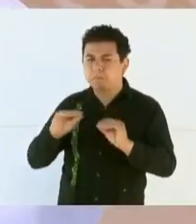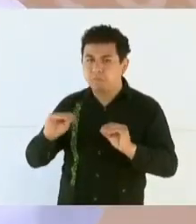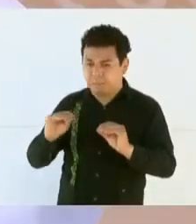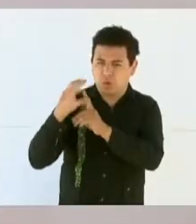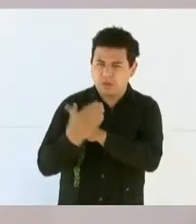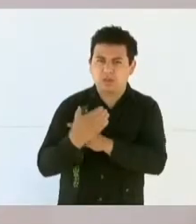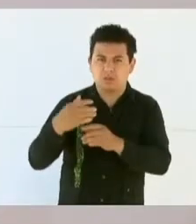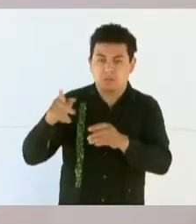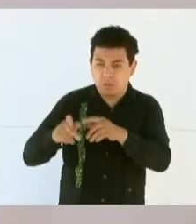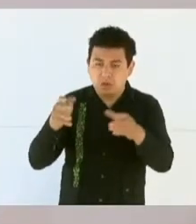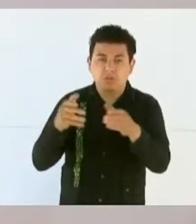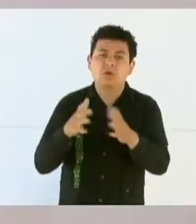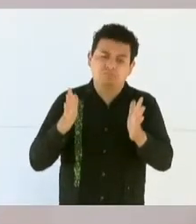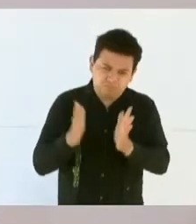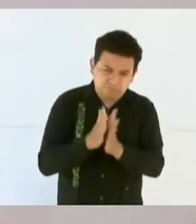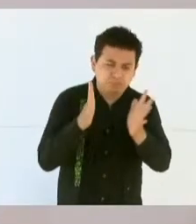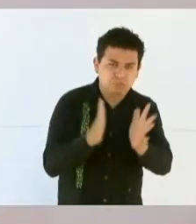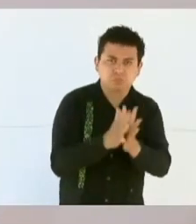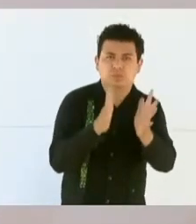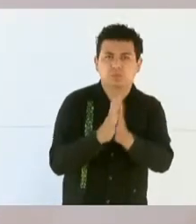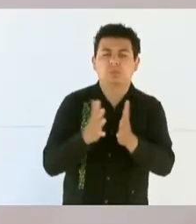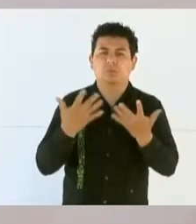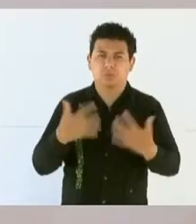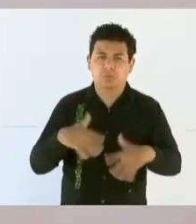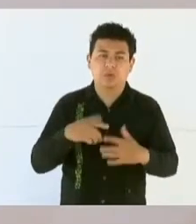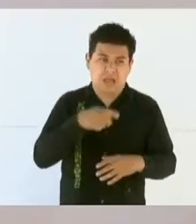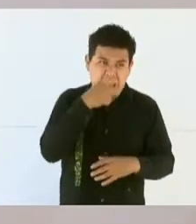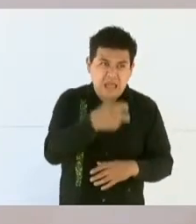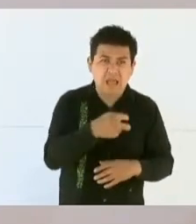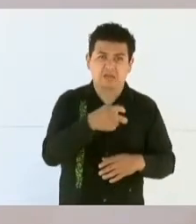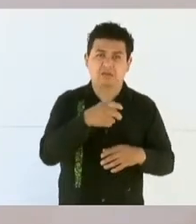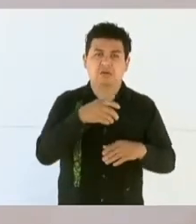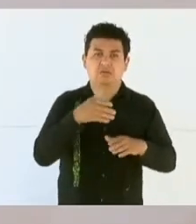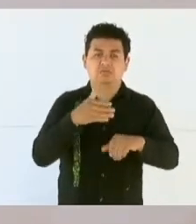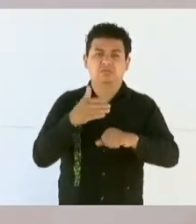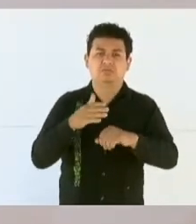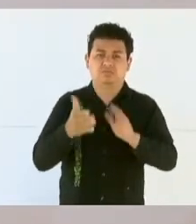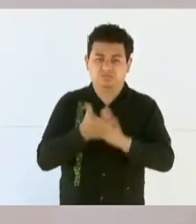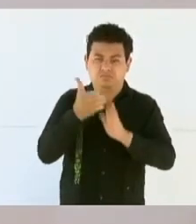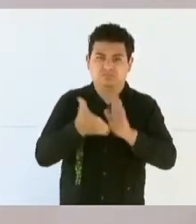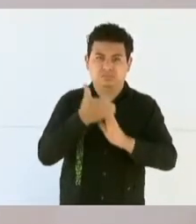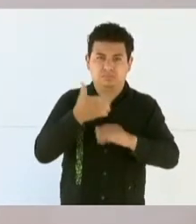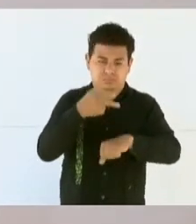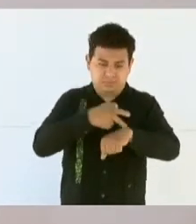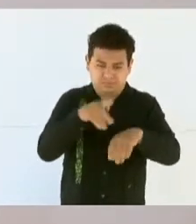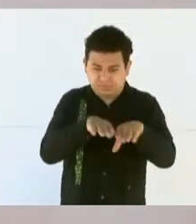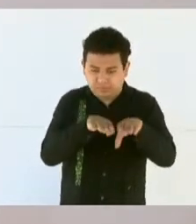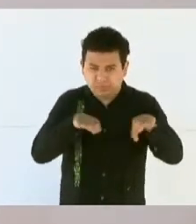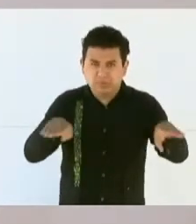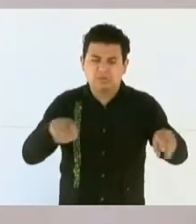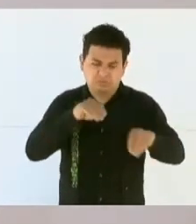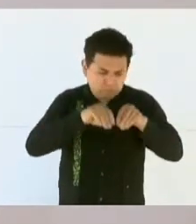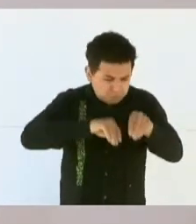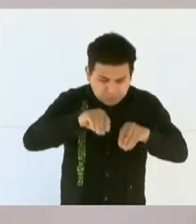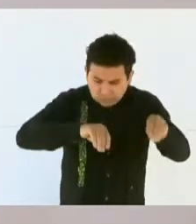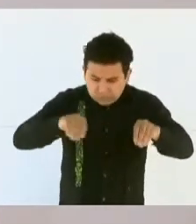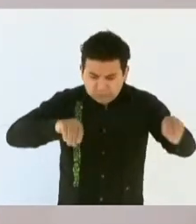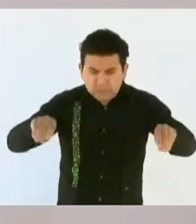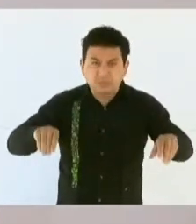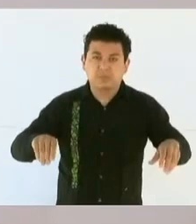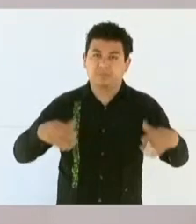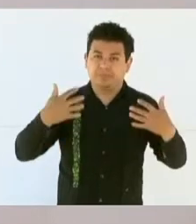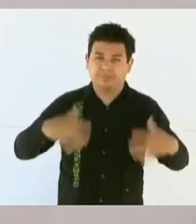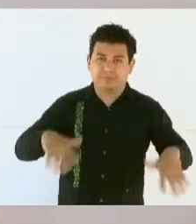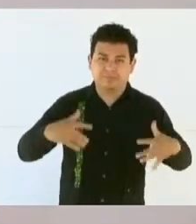comunidades. Al ser una obra de gran impacto, cabe mencionar que la pavimentación de